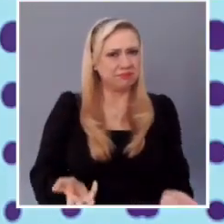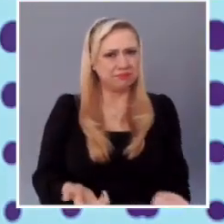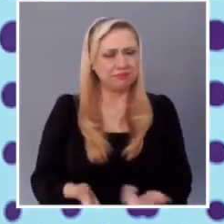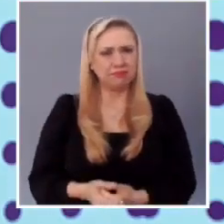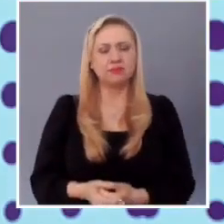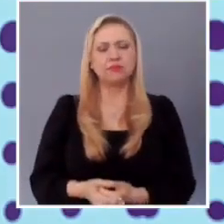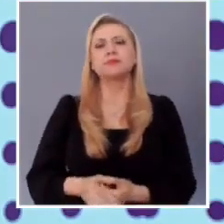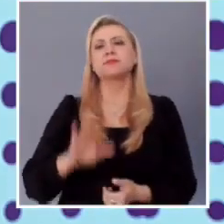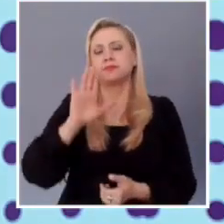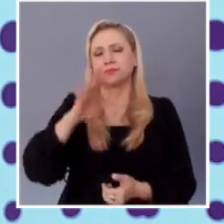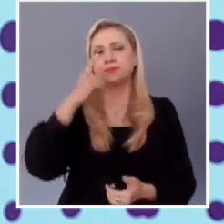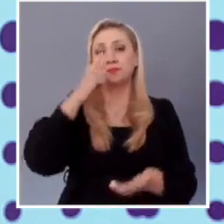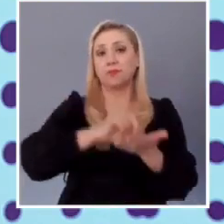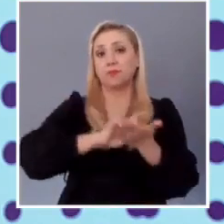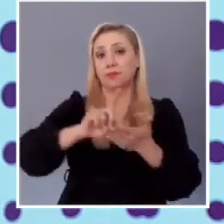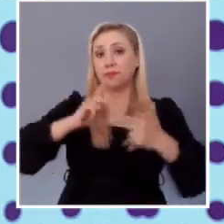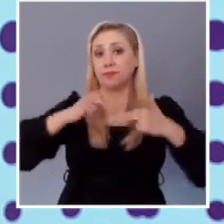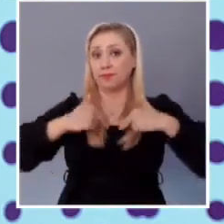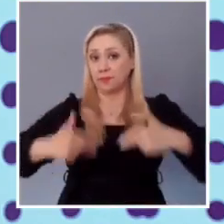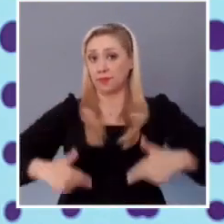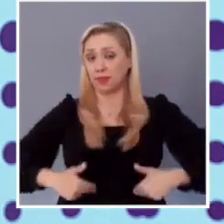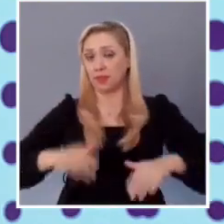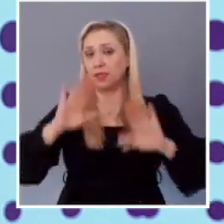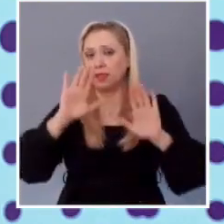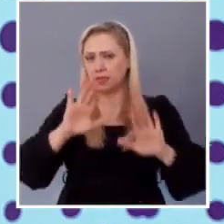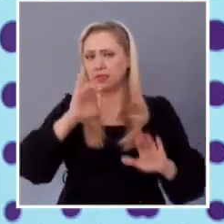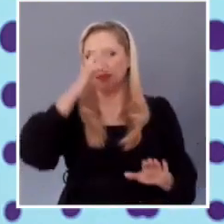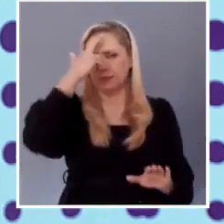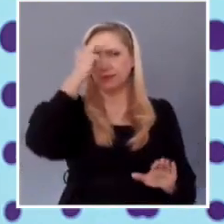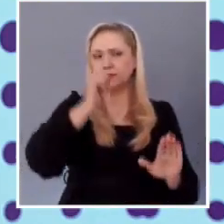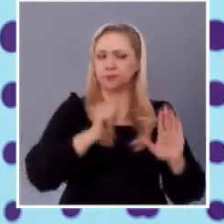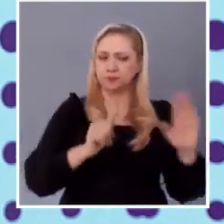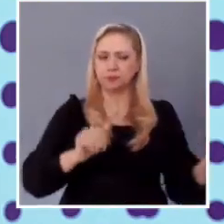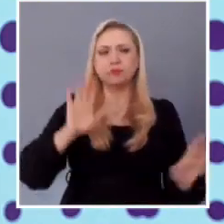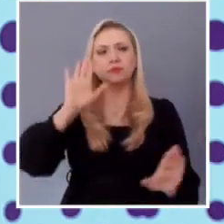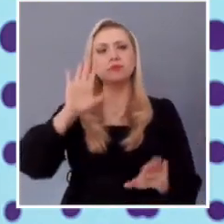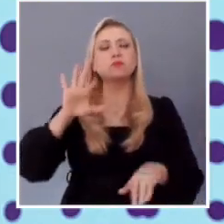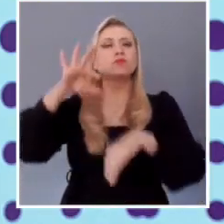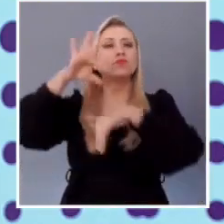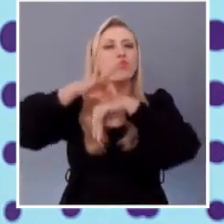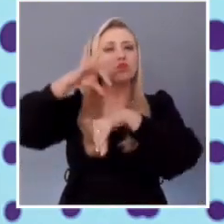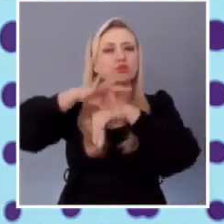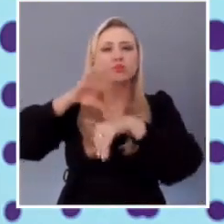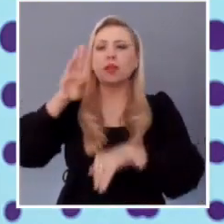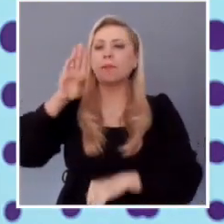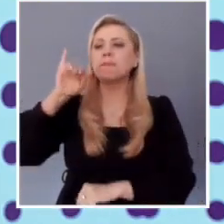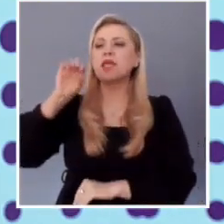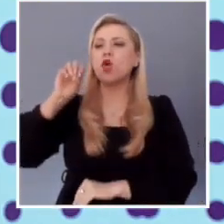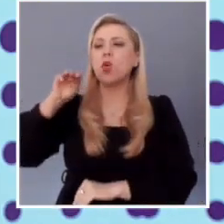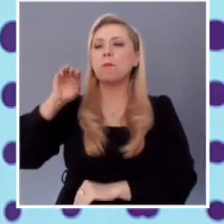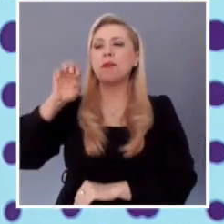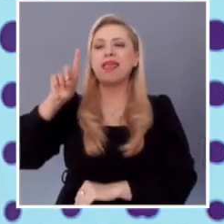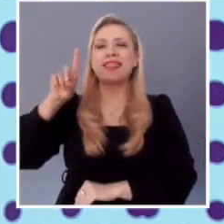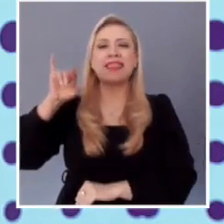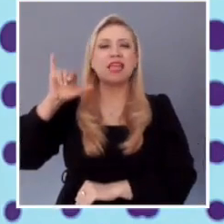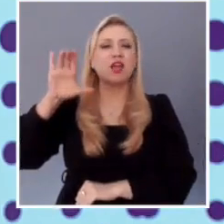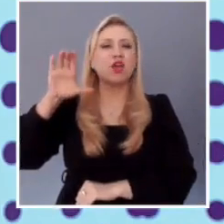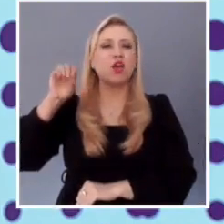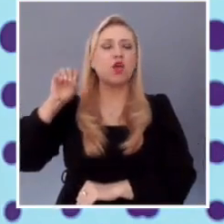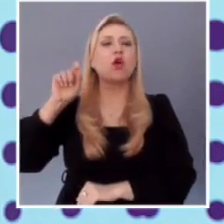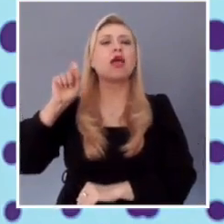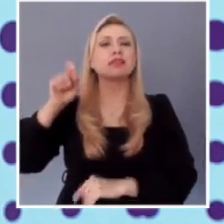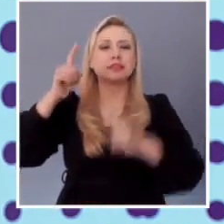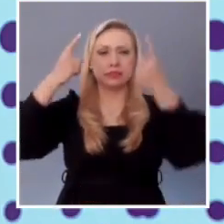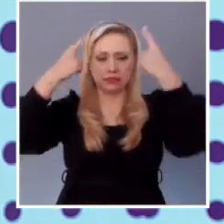cuando hablamos de un modelo biomédico, se centra en la parte física y en la parte química, ¿no? O sea, y es decir, aquí a qué nos vamos, a que a veces